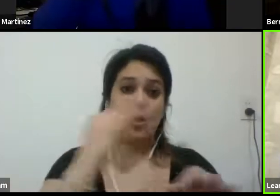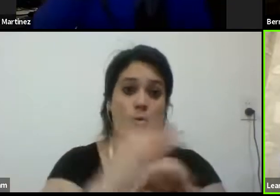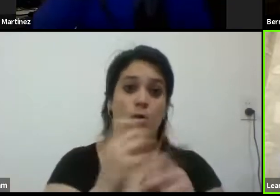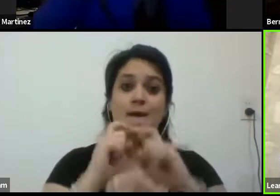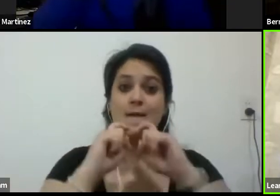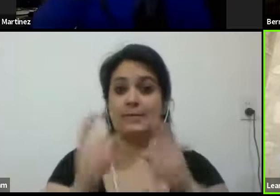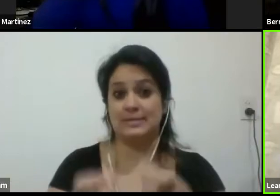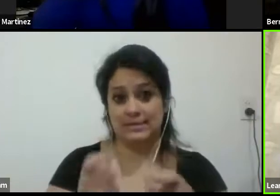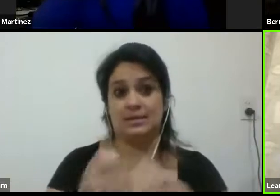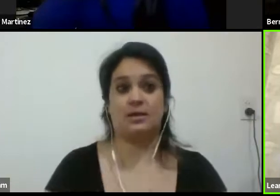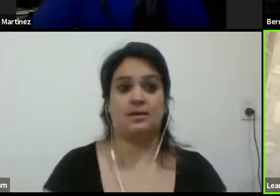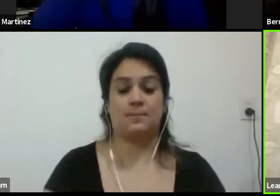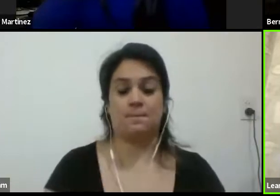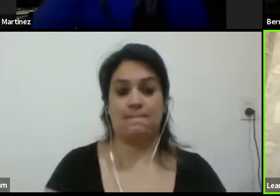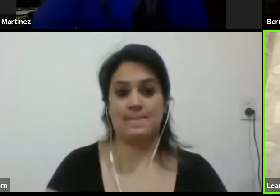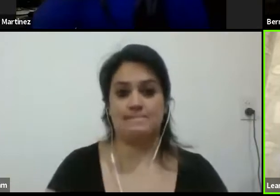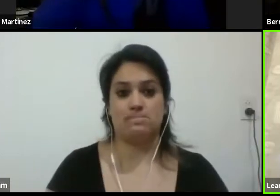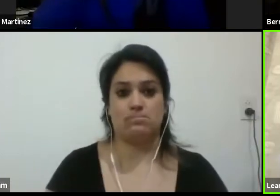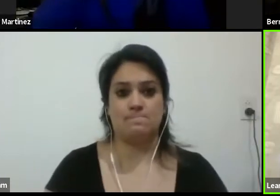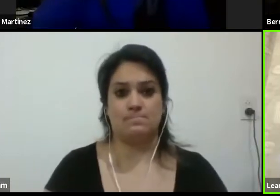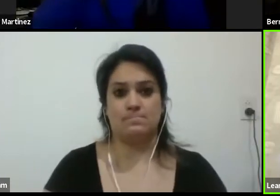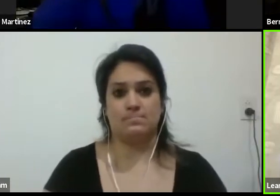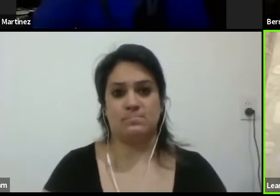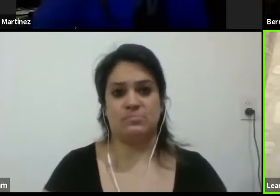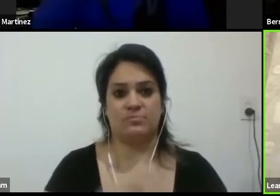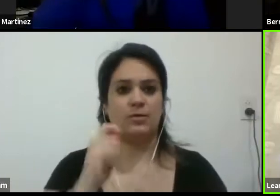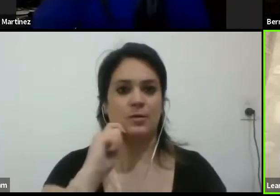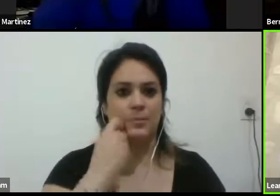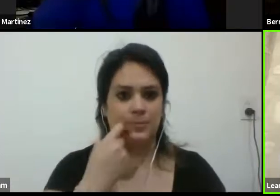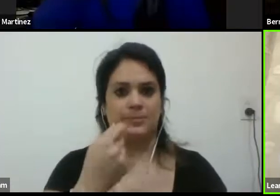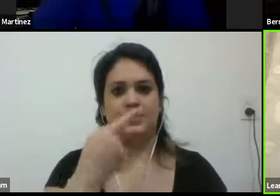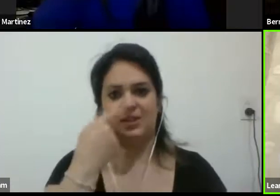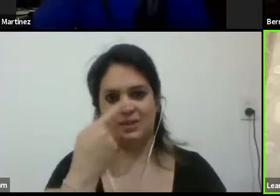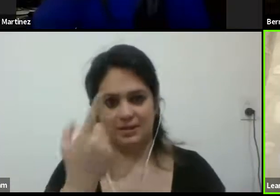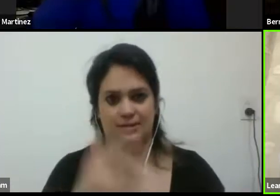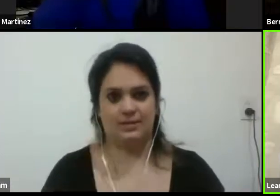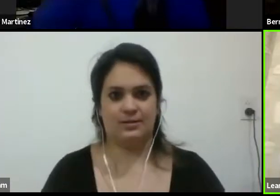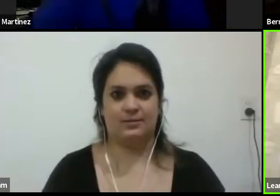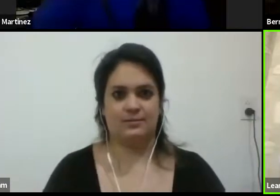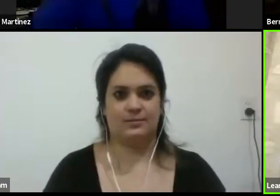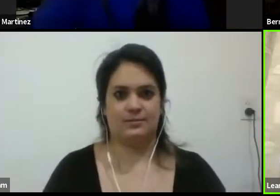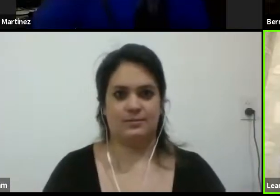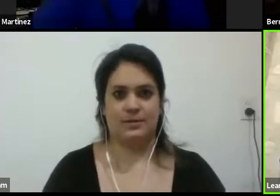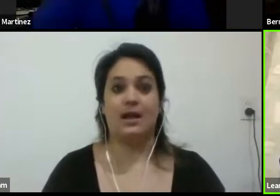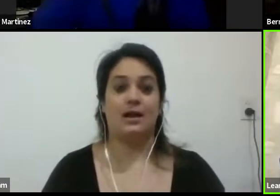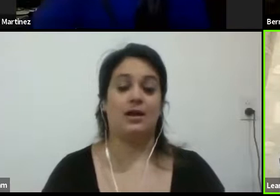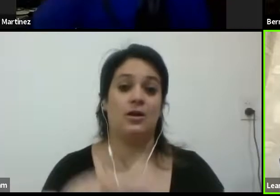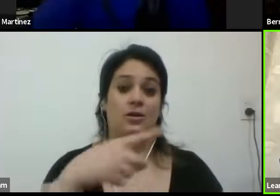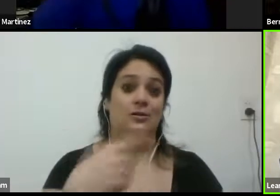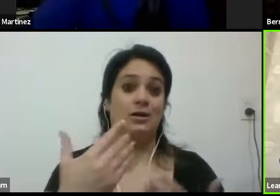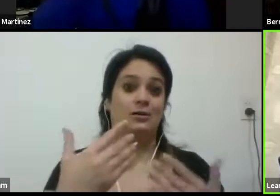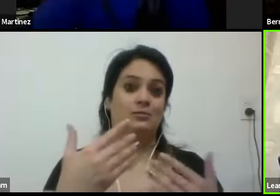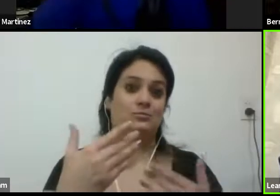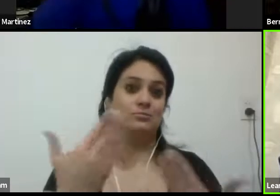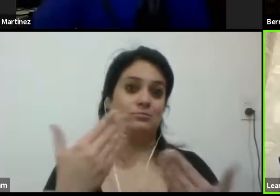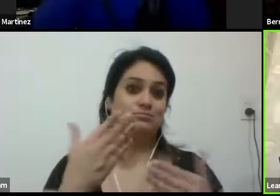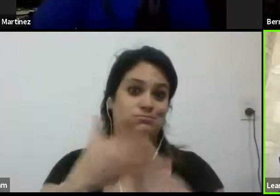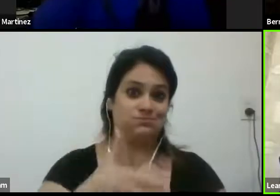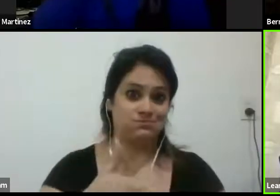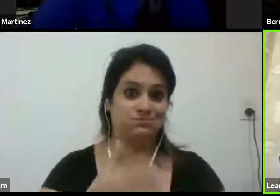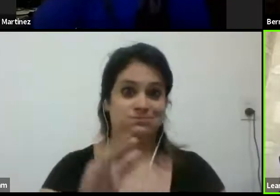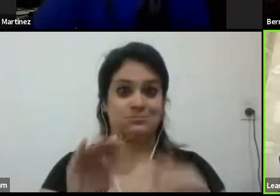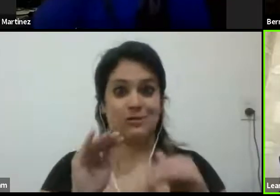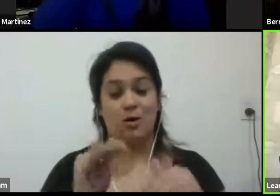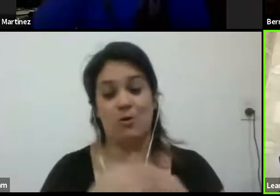porque en realidad es es muy linda muy llamativa y que como dijo hugo está con los brazos abiertos a fin de que puedan